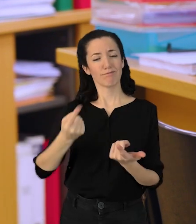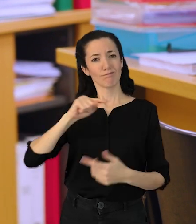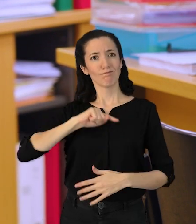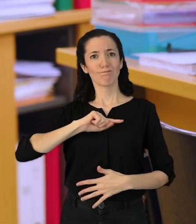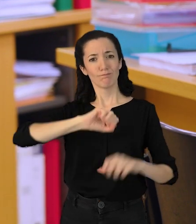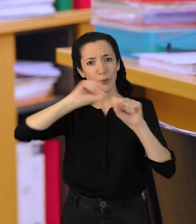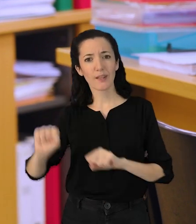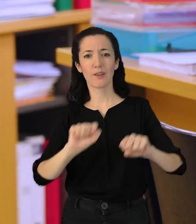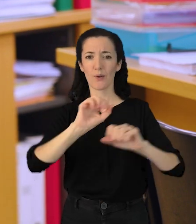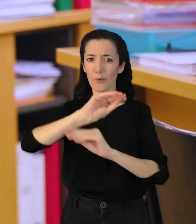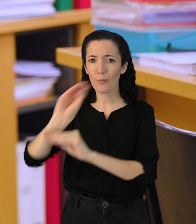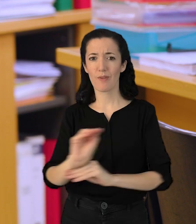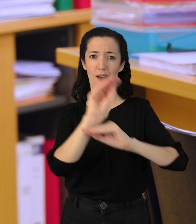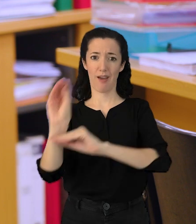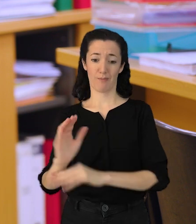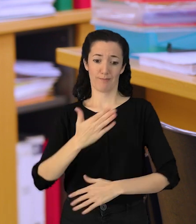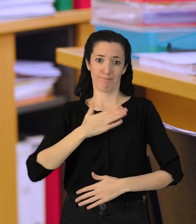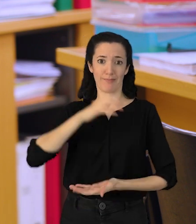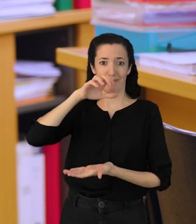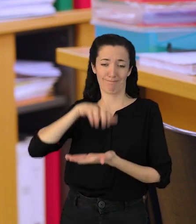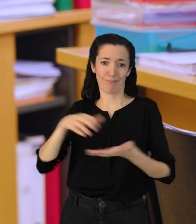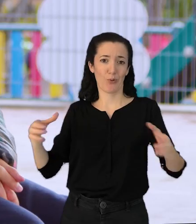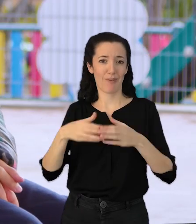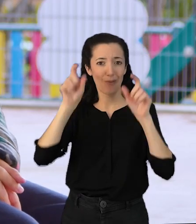y cuidados por la comunidad educativa.